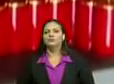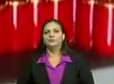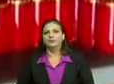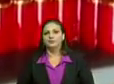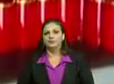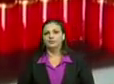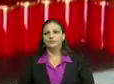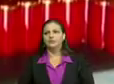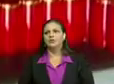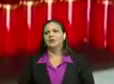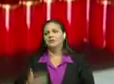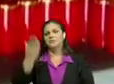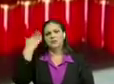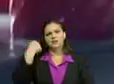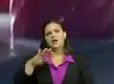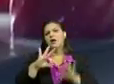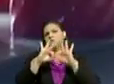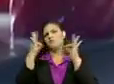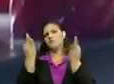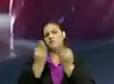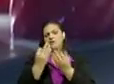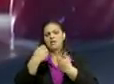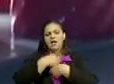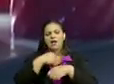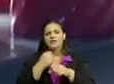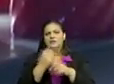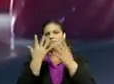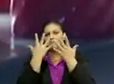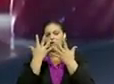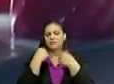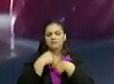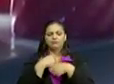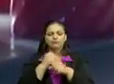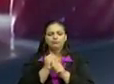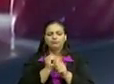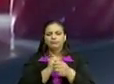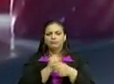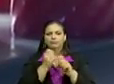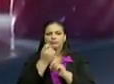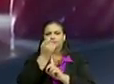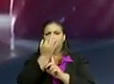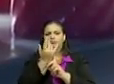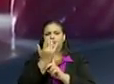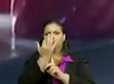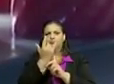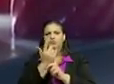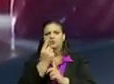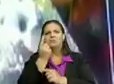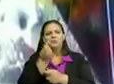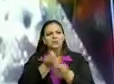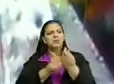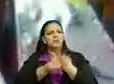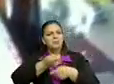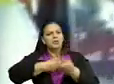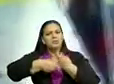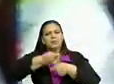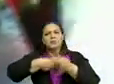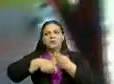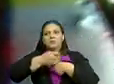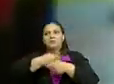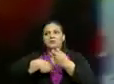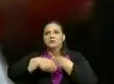con la venta de velas tradicionales y en el camino abrió las puertas a nuevas oportunidades,